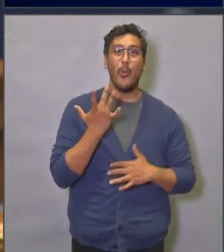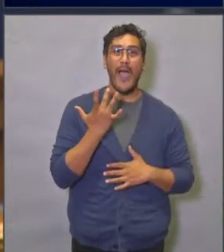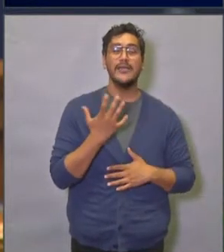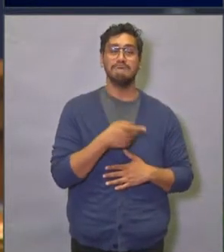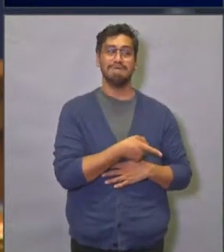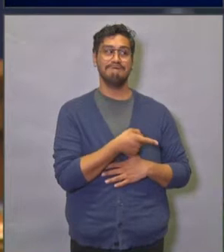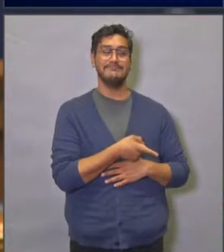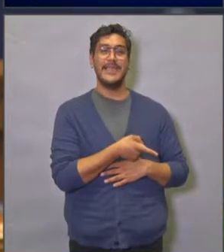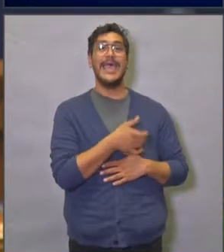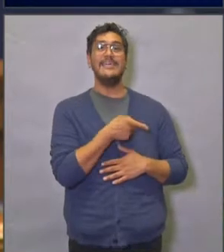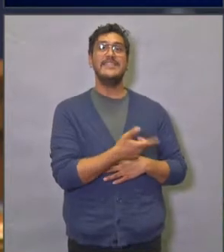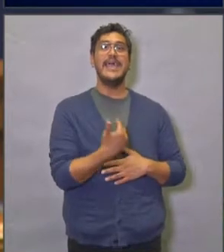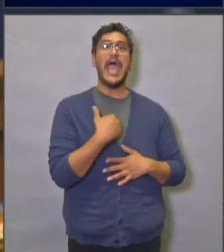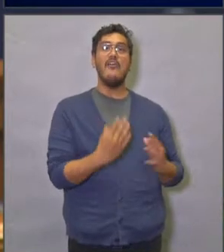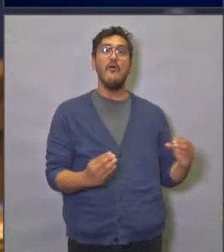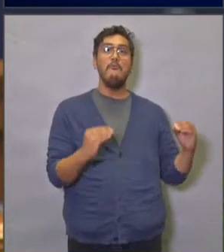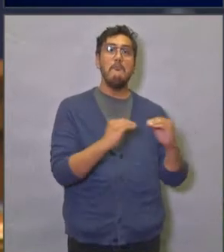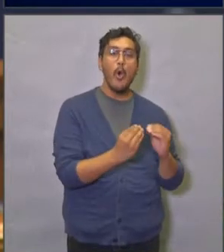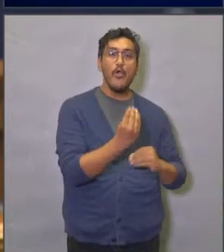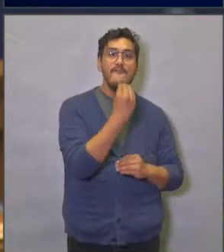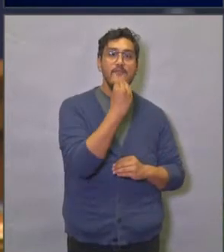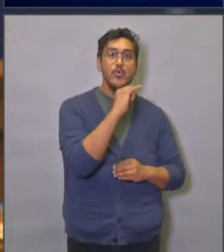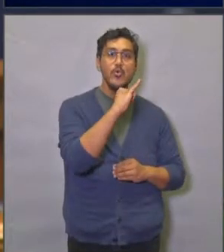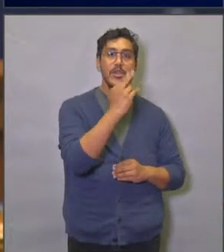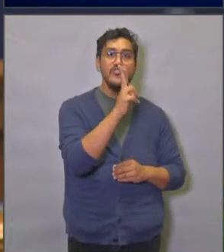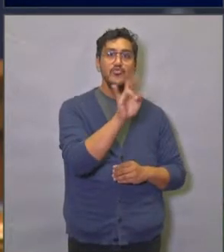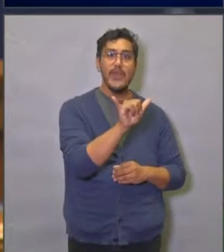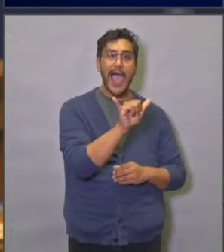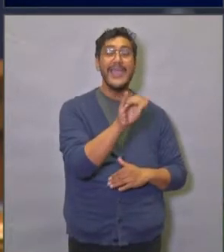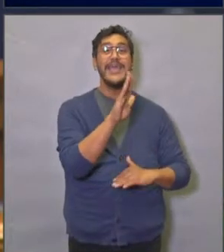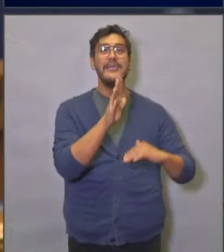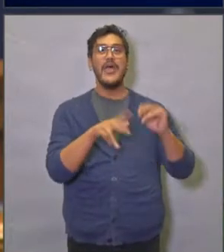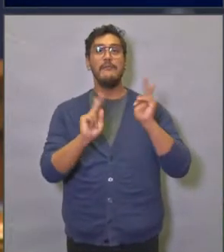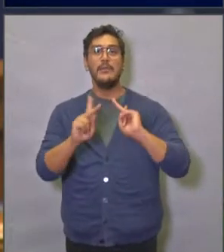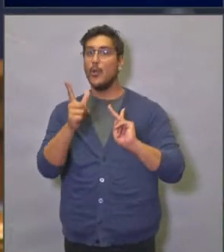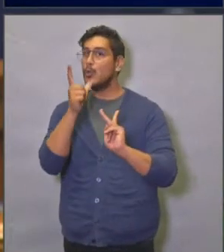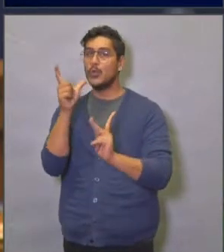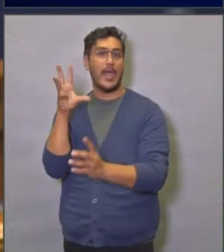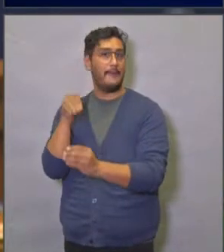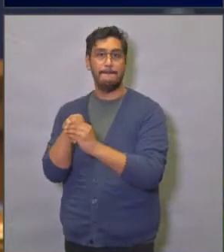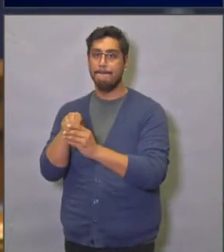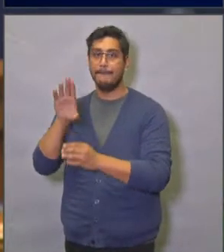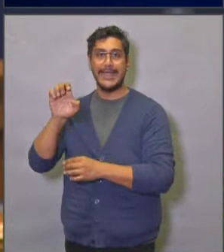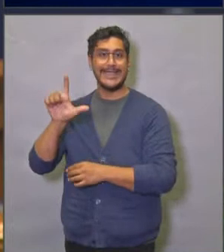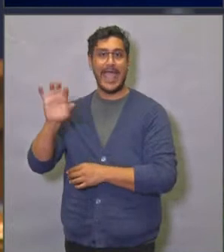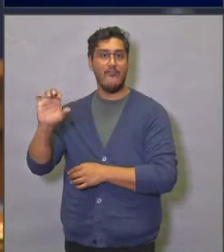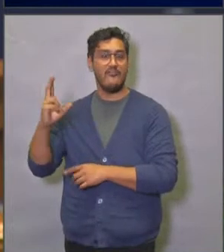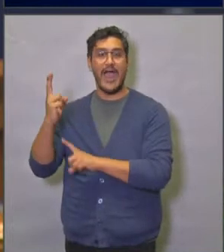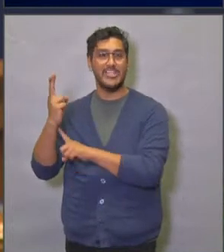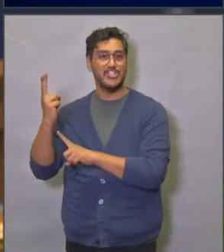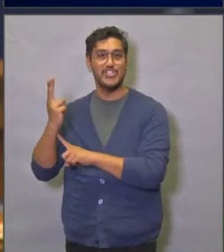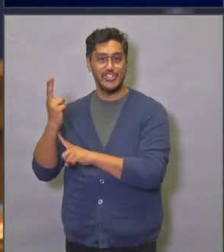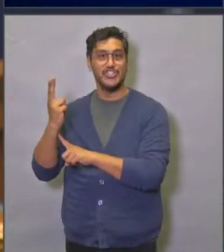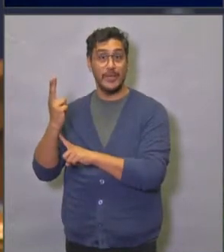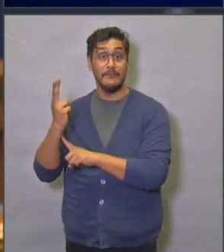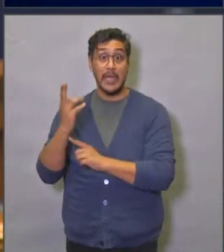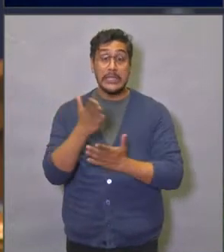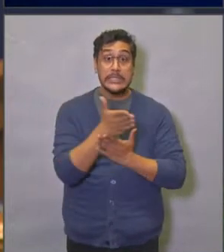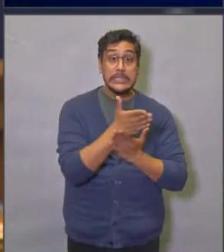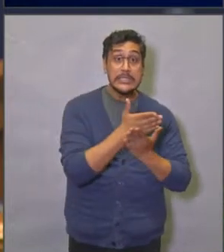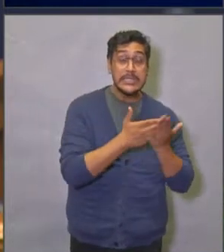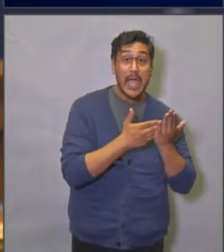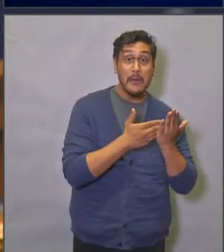tenían más comida en julio que los que no participaron en CalFresh. Algunos de la comunidad